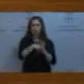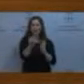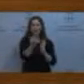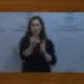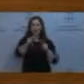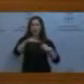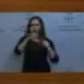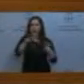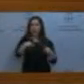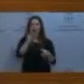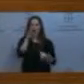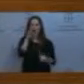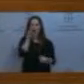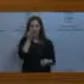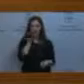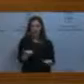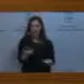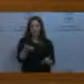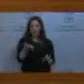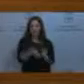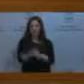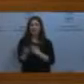original. Es decir,